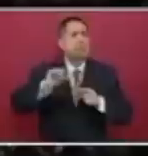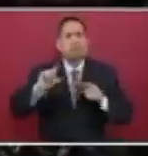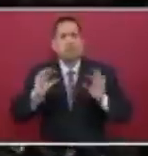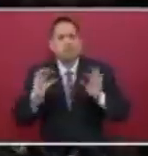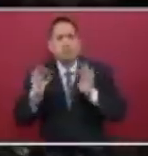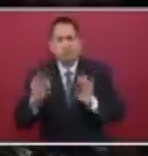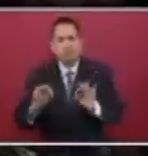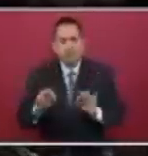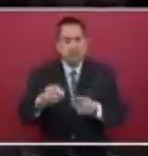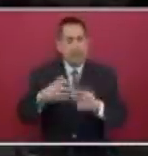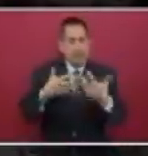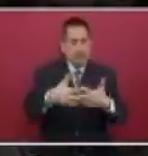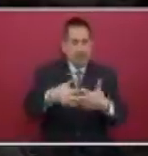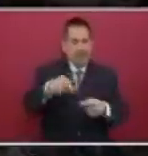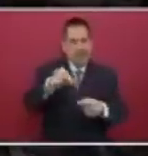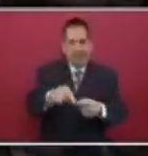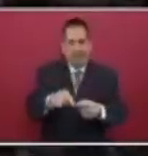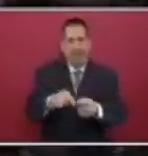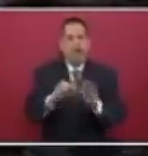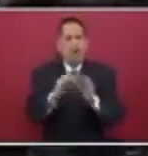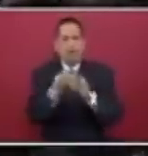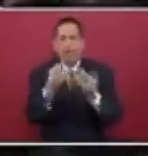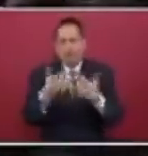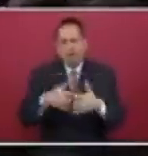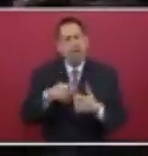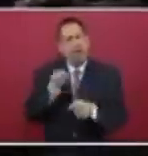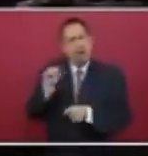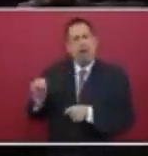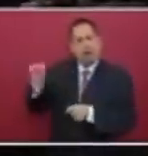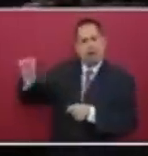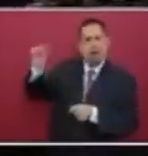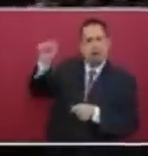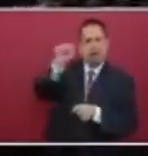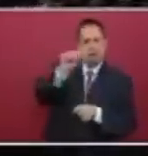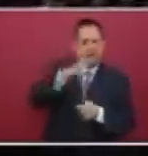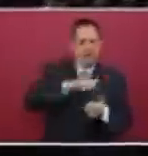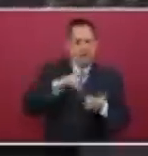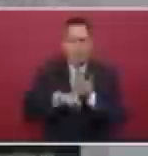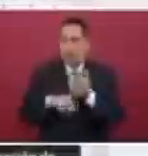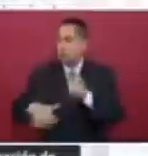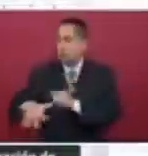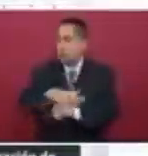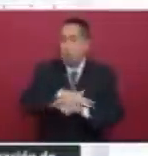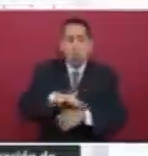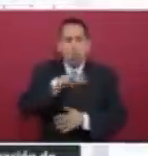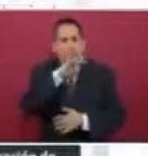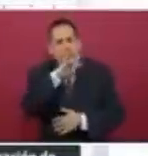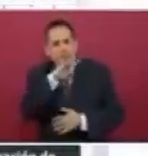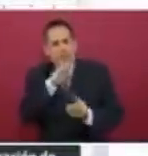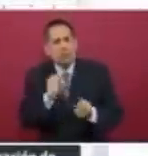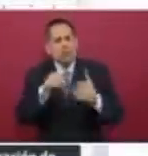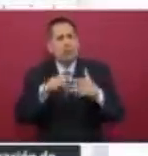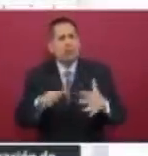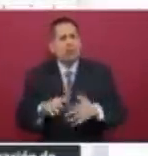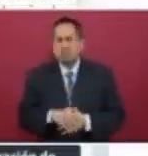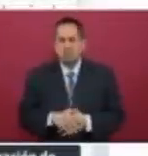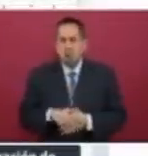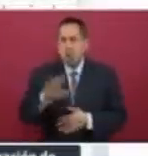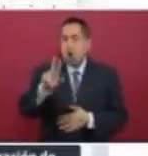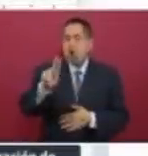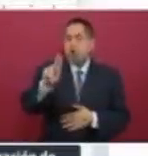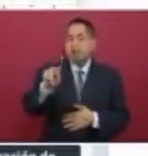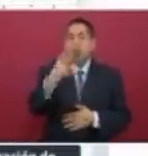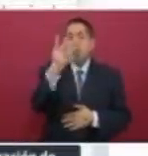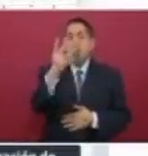planta sino de este tipo de plantas y la contaminación que se produce es 84 por